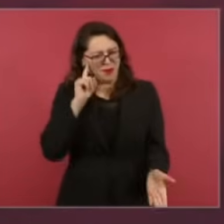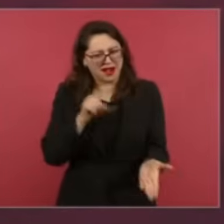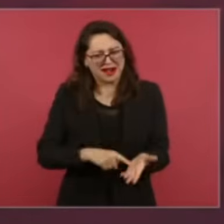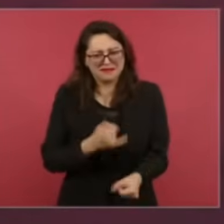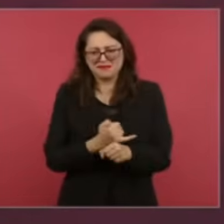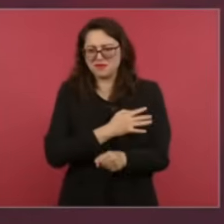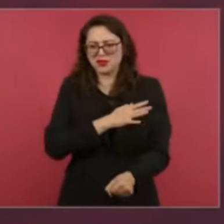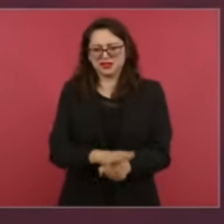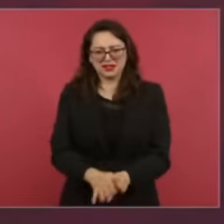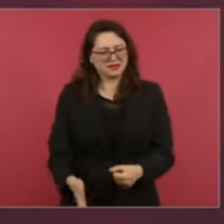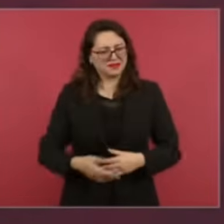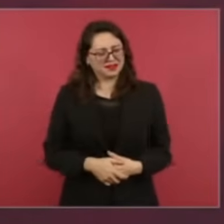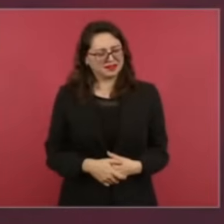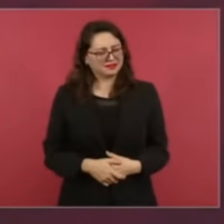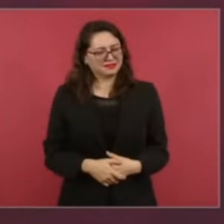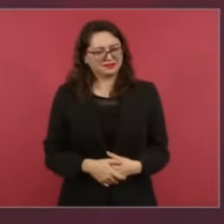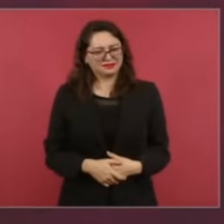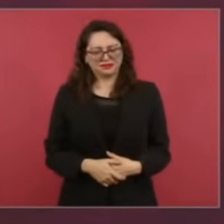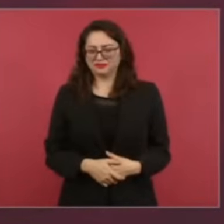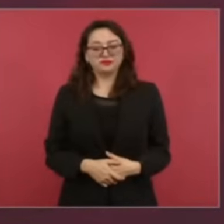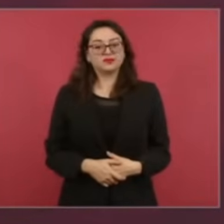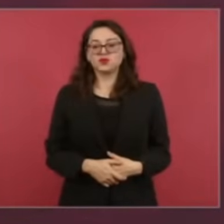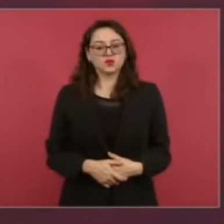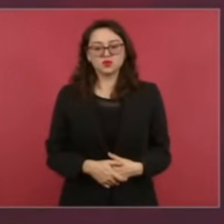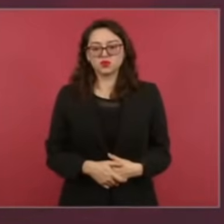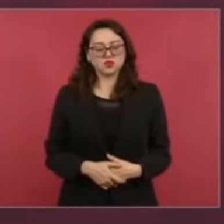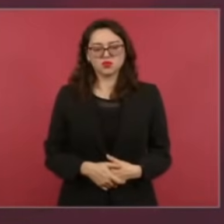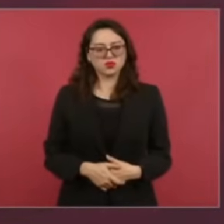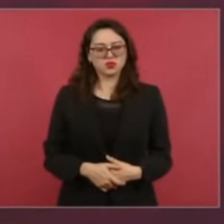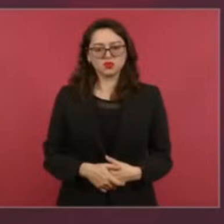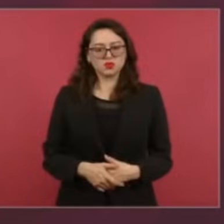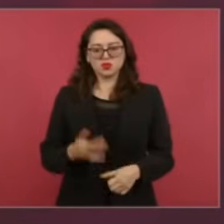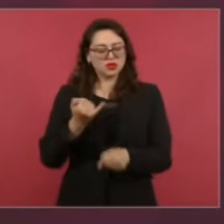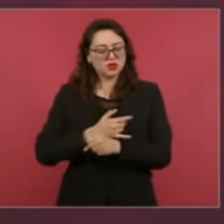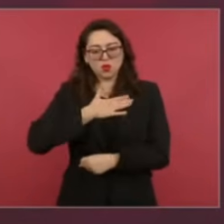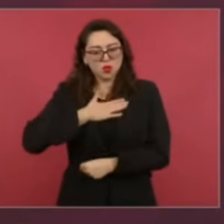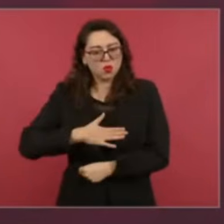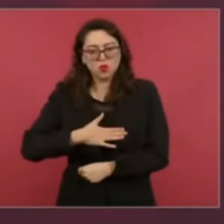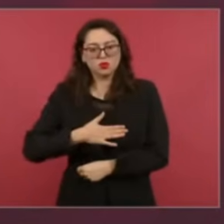Y estoy de acuerdo que los dueños de los medios de información o de manipulación